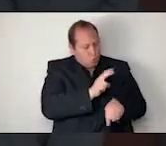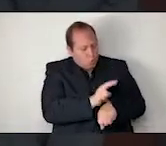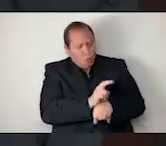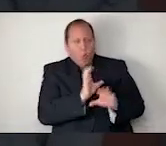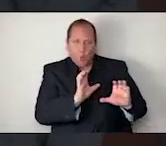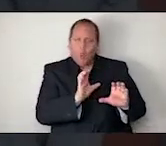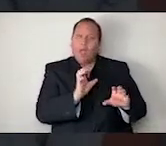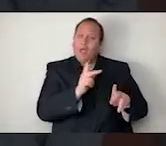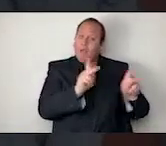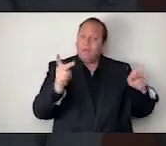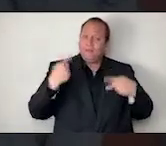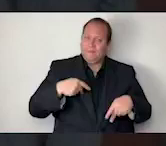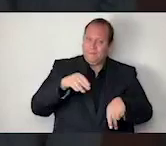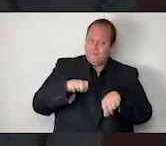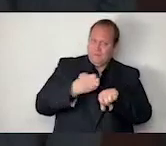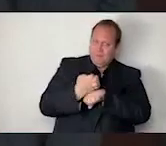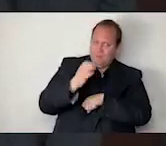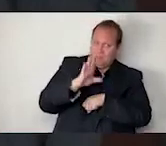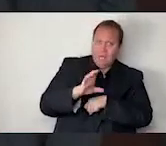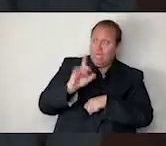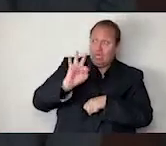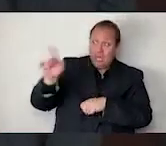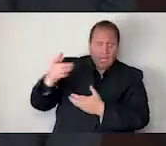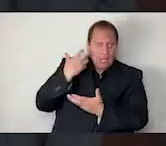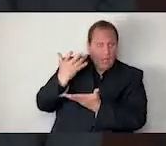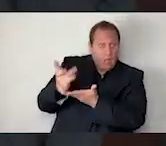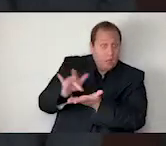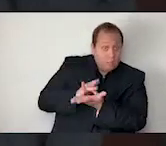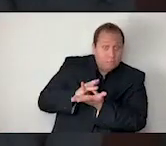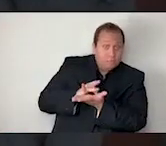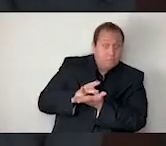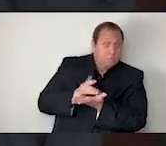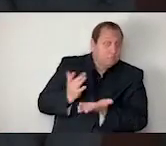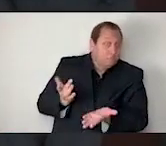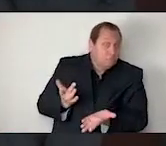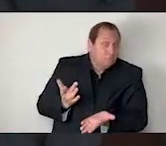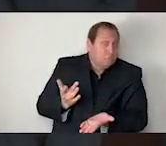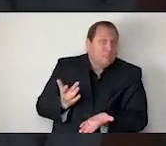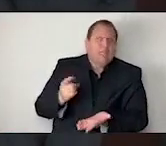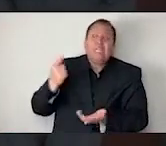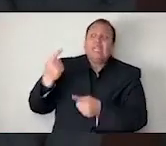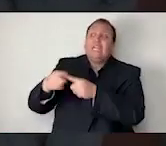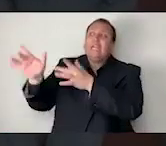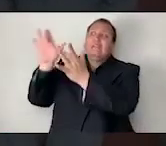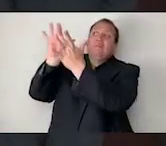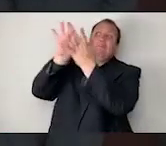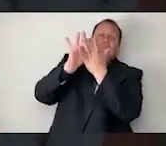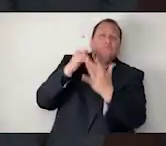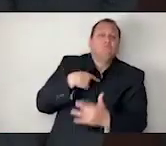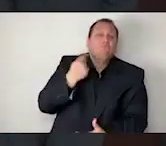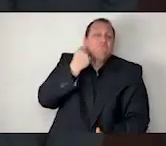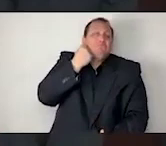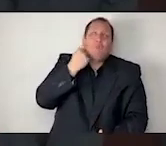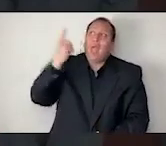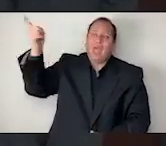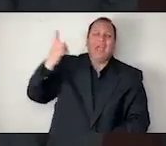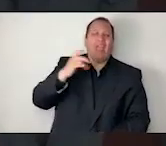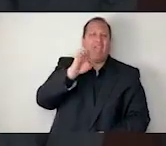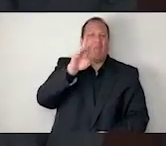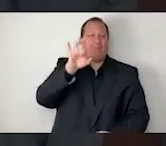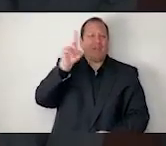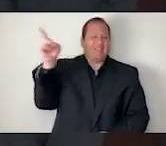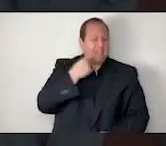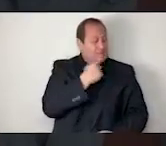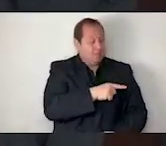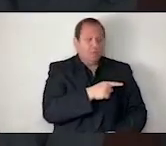y si ellos no quieren cooperar pues no importa con quién hable yo le dije al señor canciller sólo con el